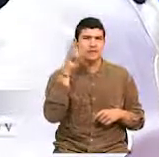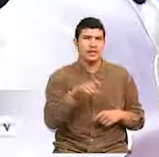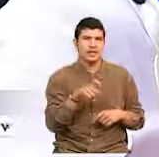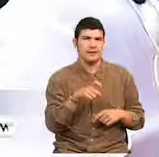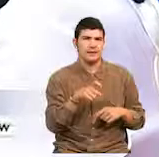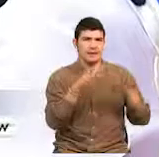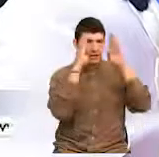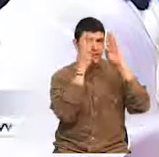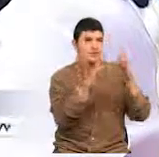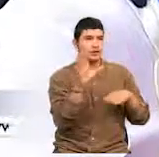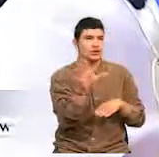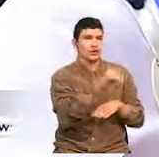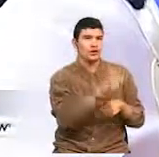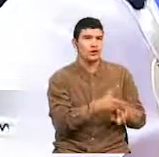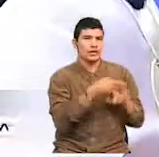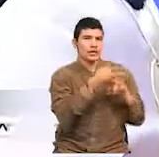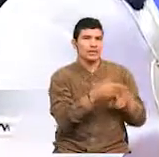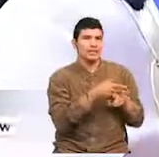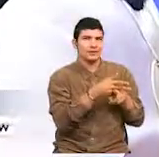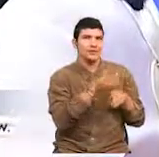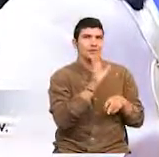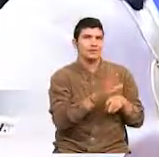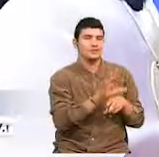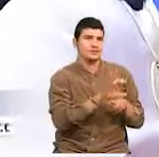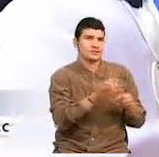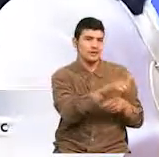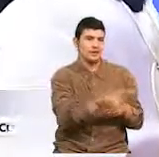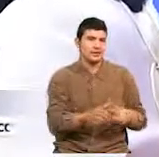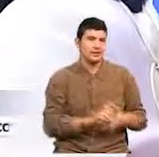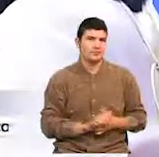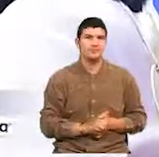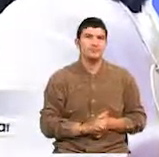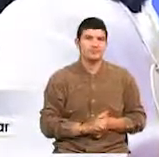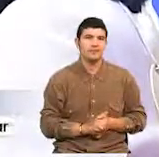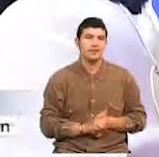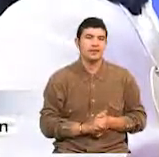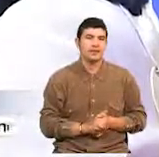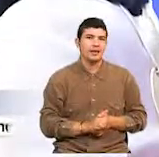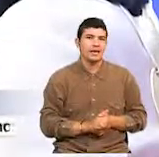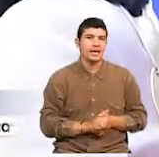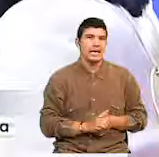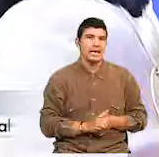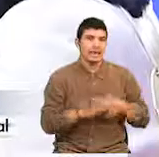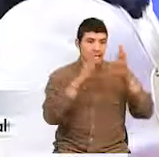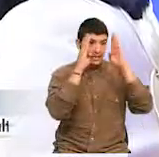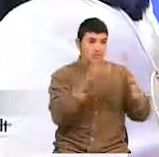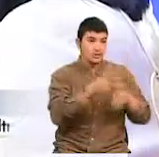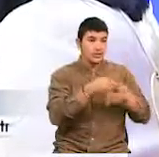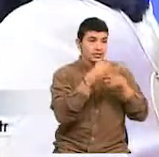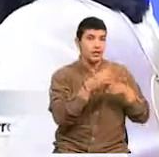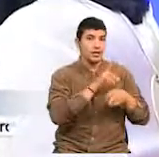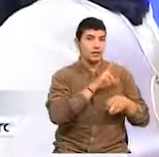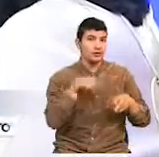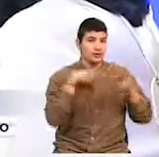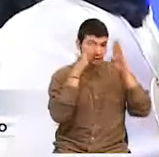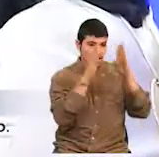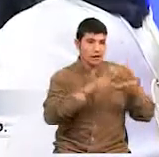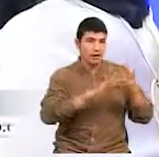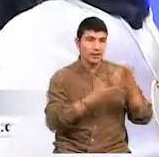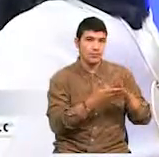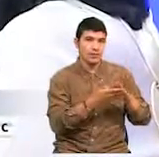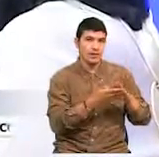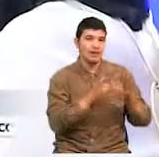de seguridad que debe tener el ciudadano. Esa percepción de seguridad nos obliga y